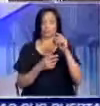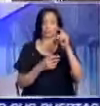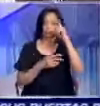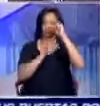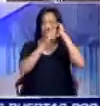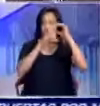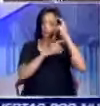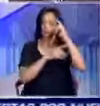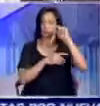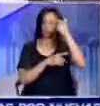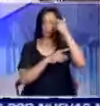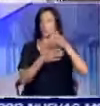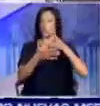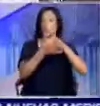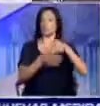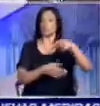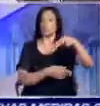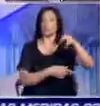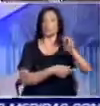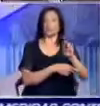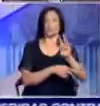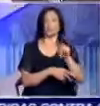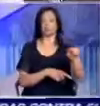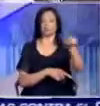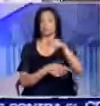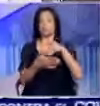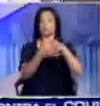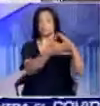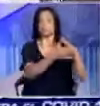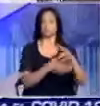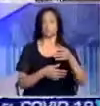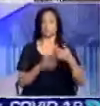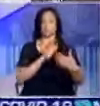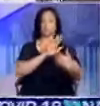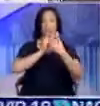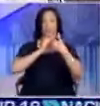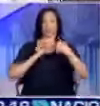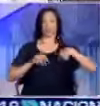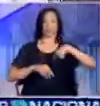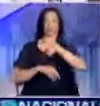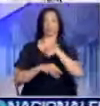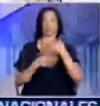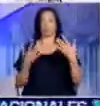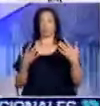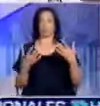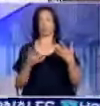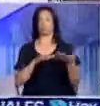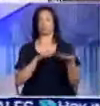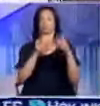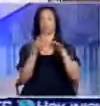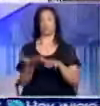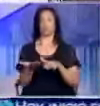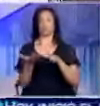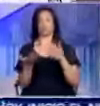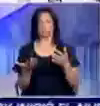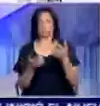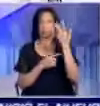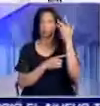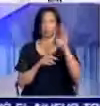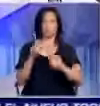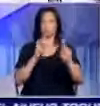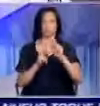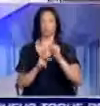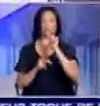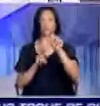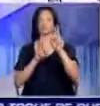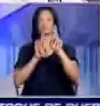gobierno no es contra Ustedes es contra nosotros que nos vamos a morir porque la